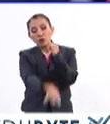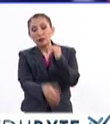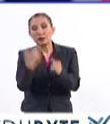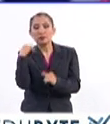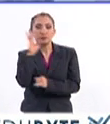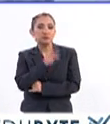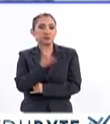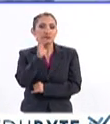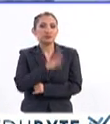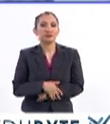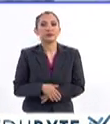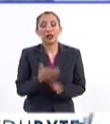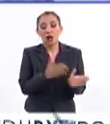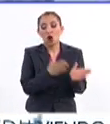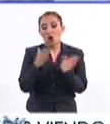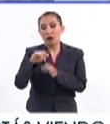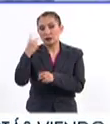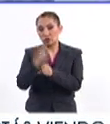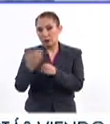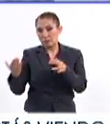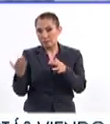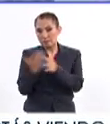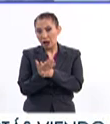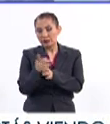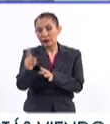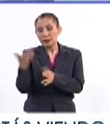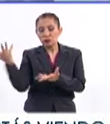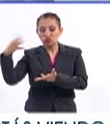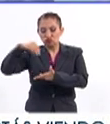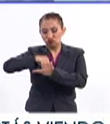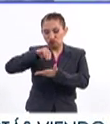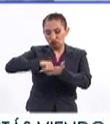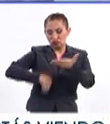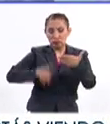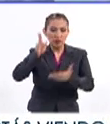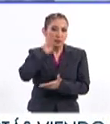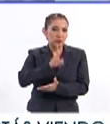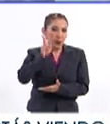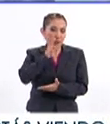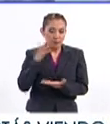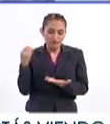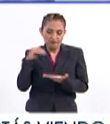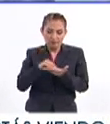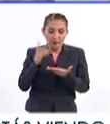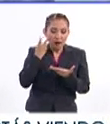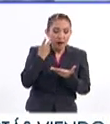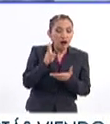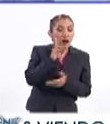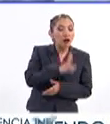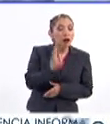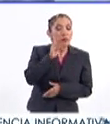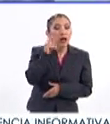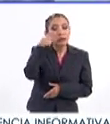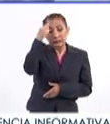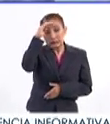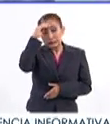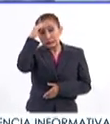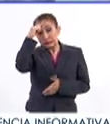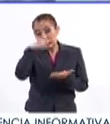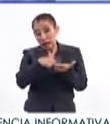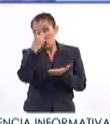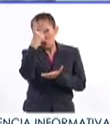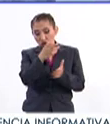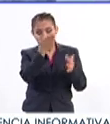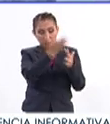últimas pruebas. Avanzamos a la siguiente etapa, que es la integración y pruebas. La integración y pruebas está pensado